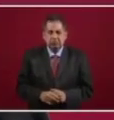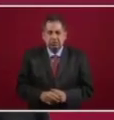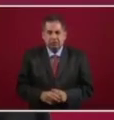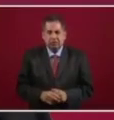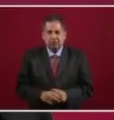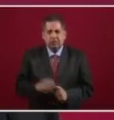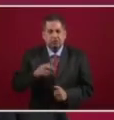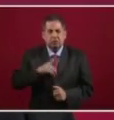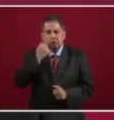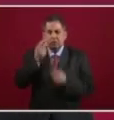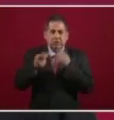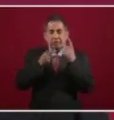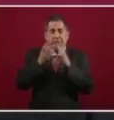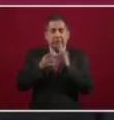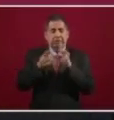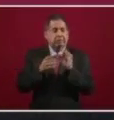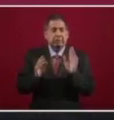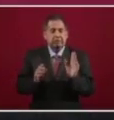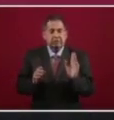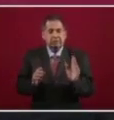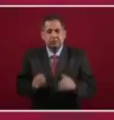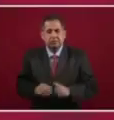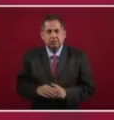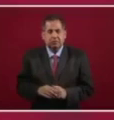No quiero verme